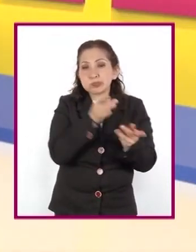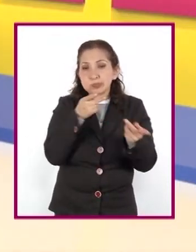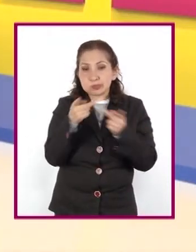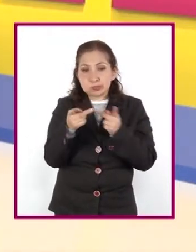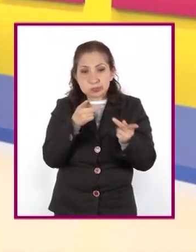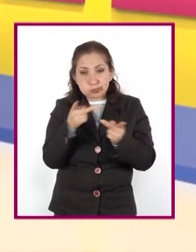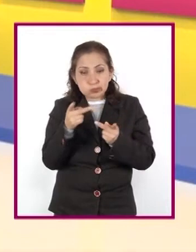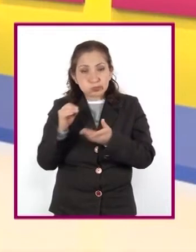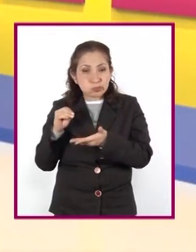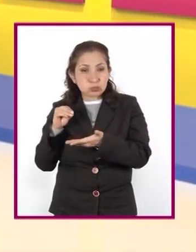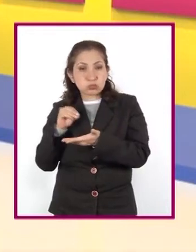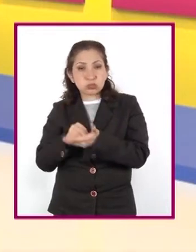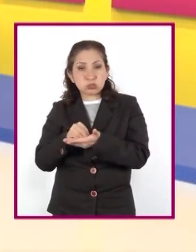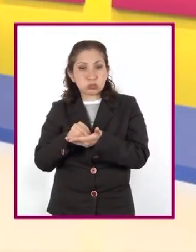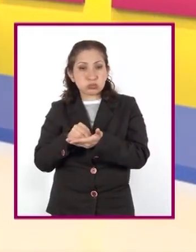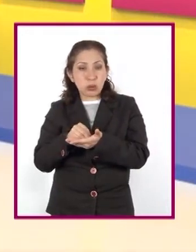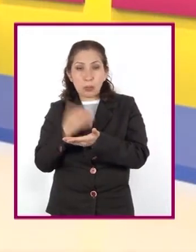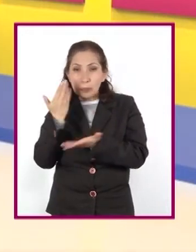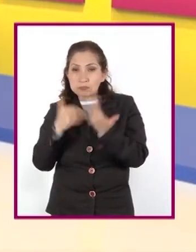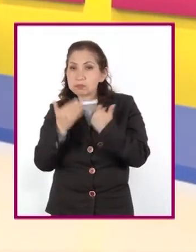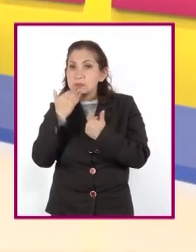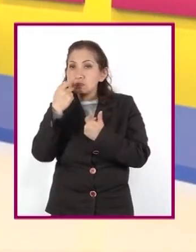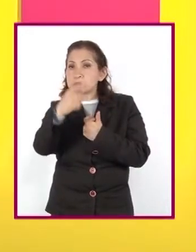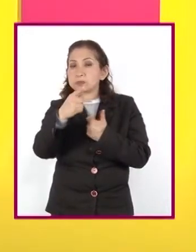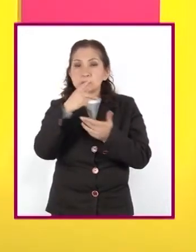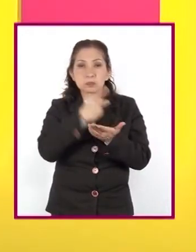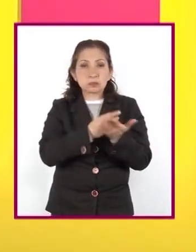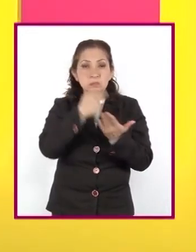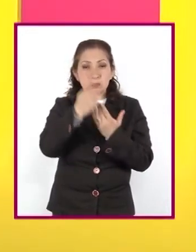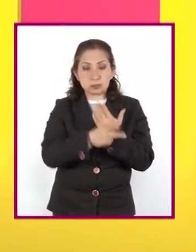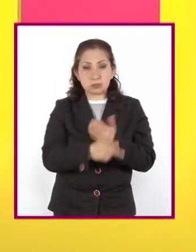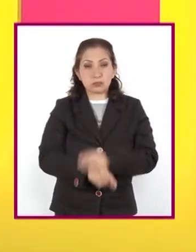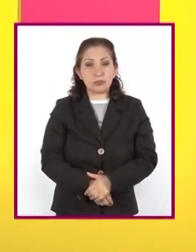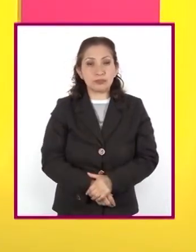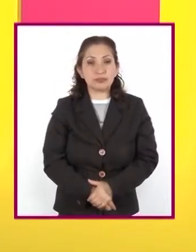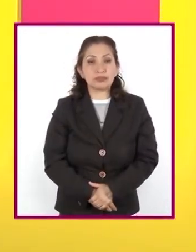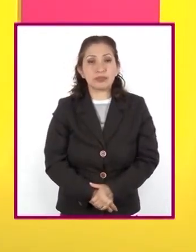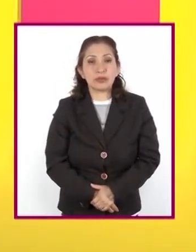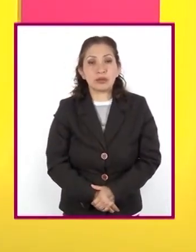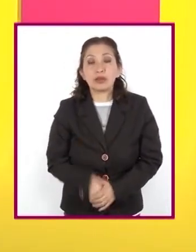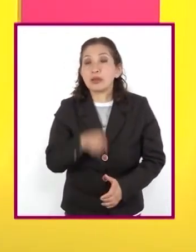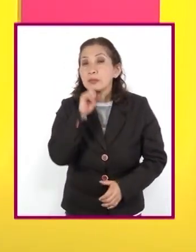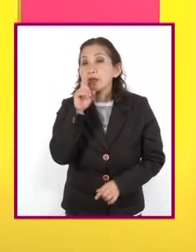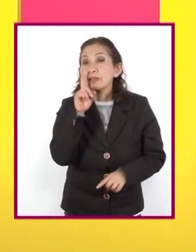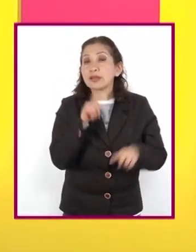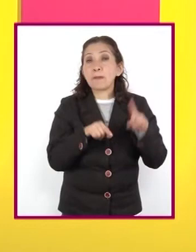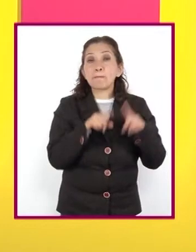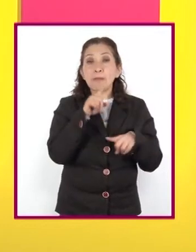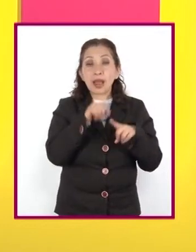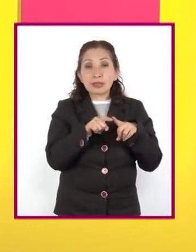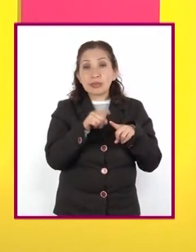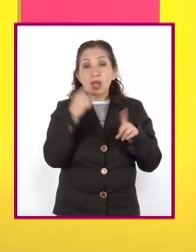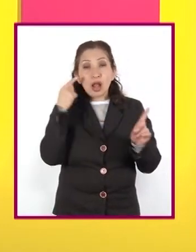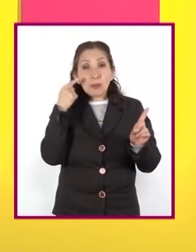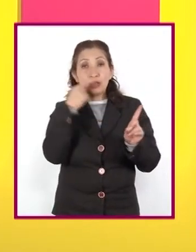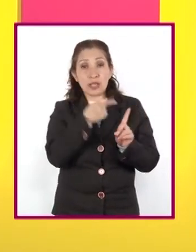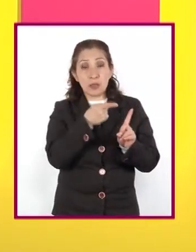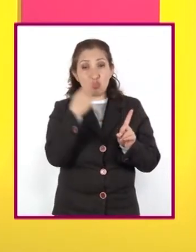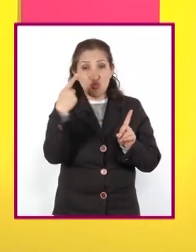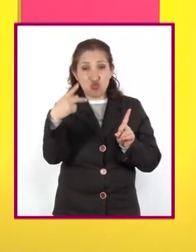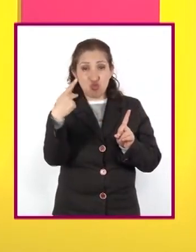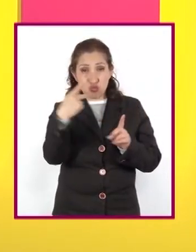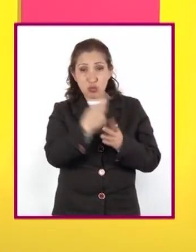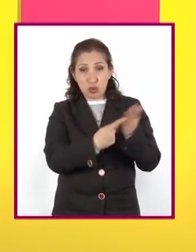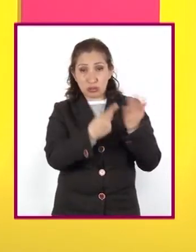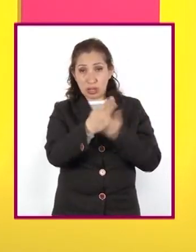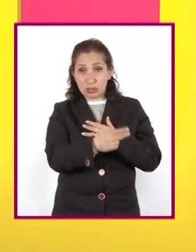e implementar en forma exitosa su proyecto. Asimismo, dependiendo del alcance y propósito del mismo,